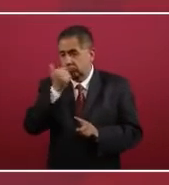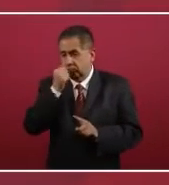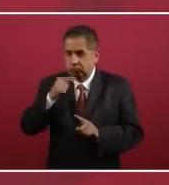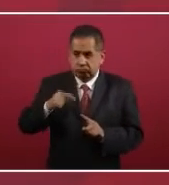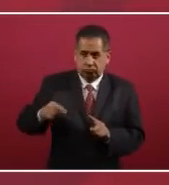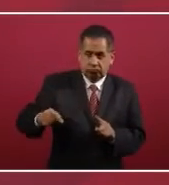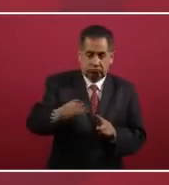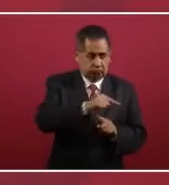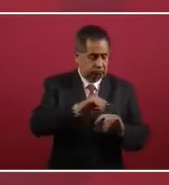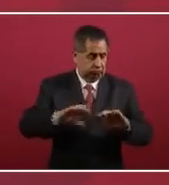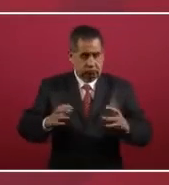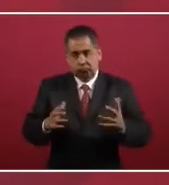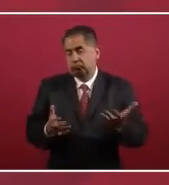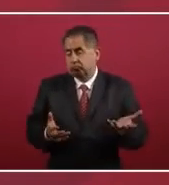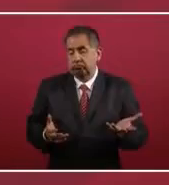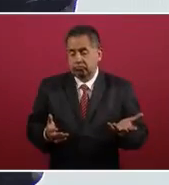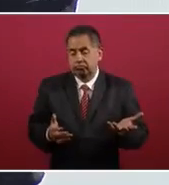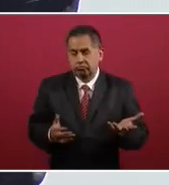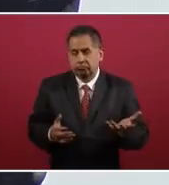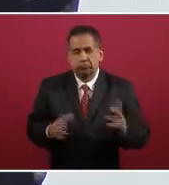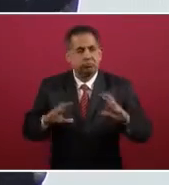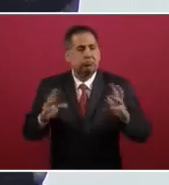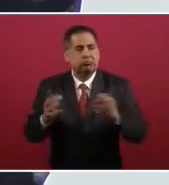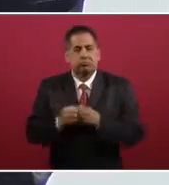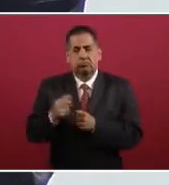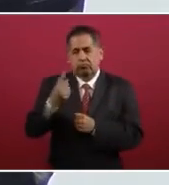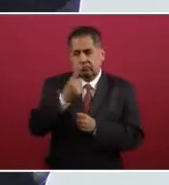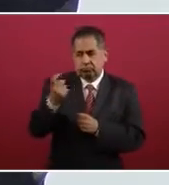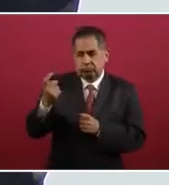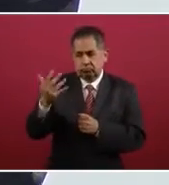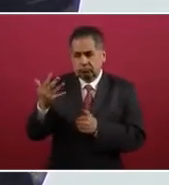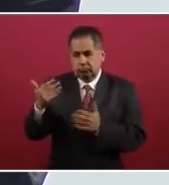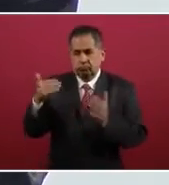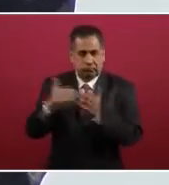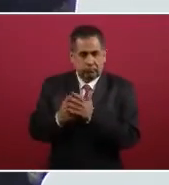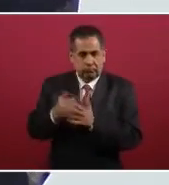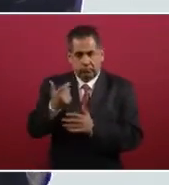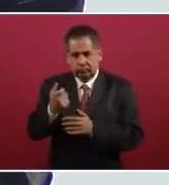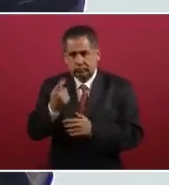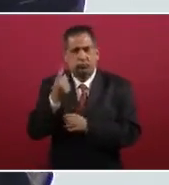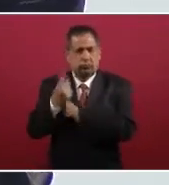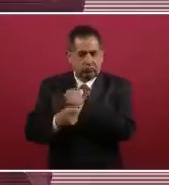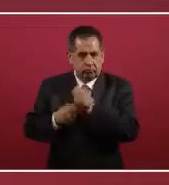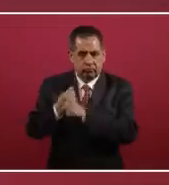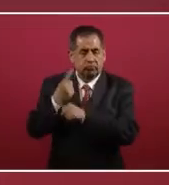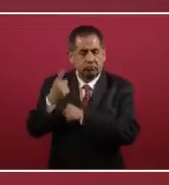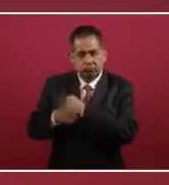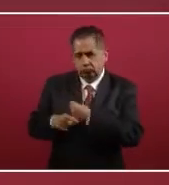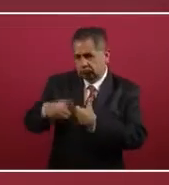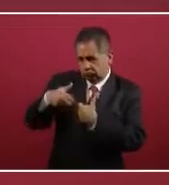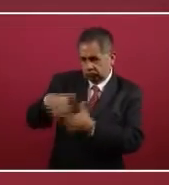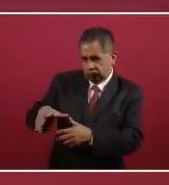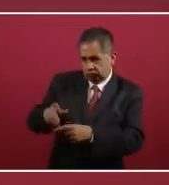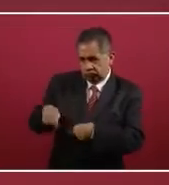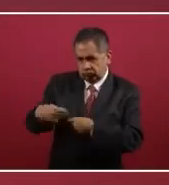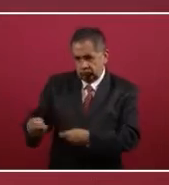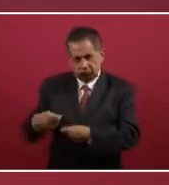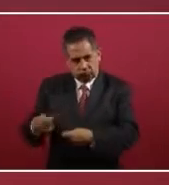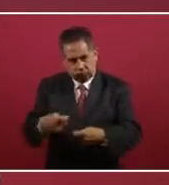alumnos, son 150 mil pesos por ciclo escolar que se les entrega.